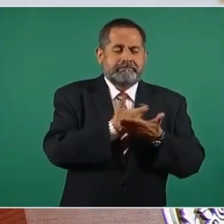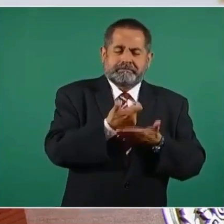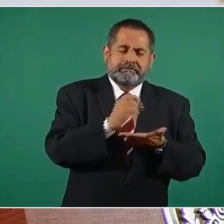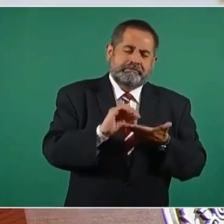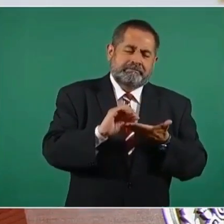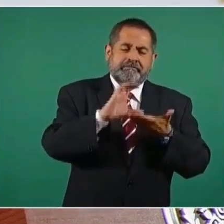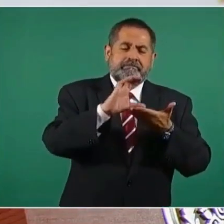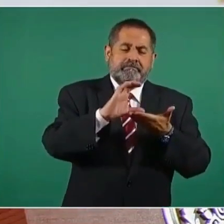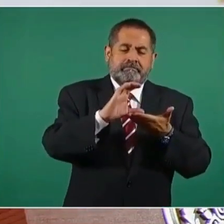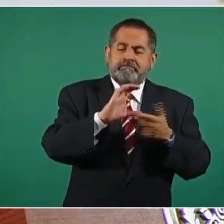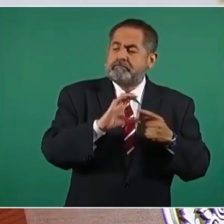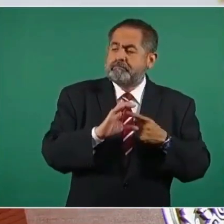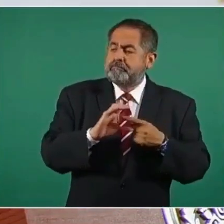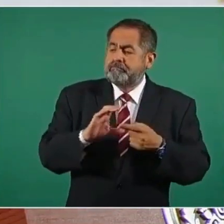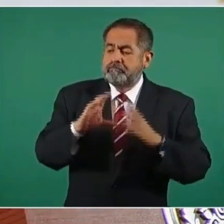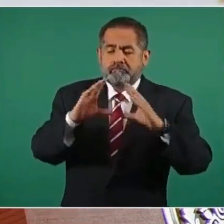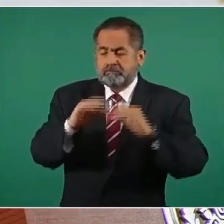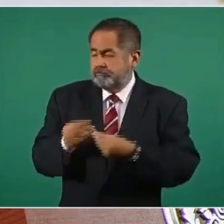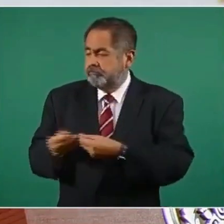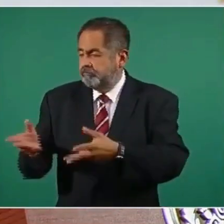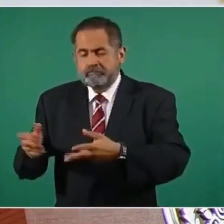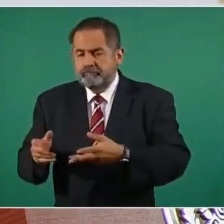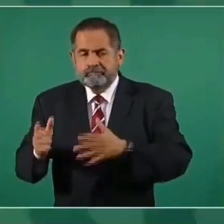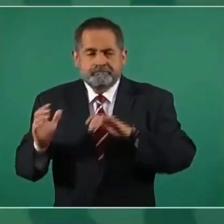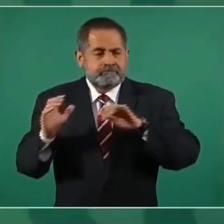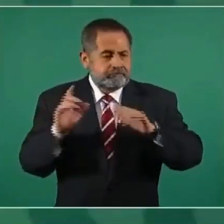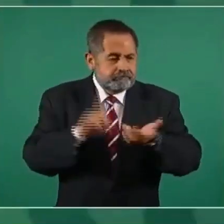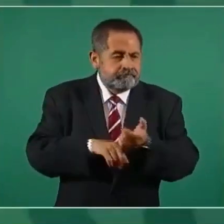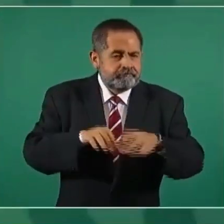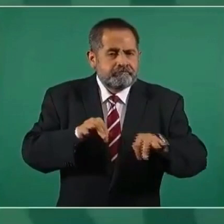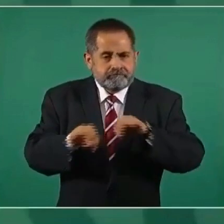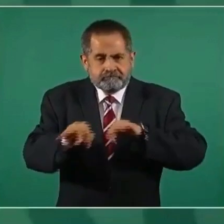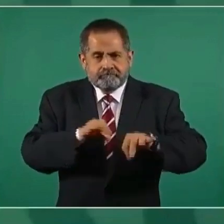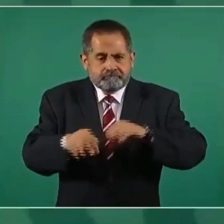es también trabajo.